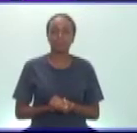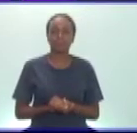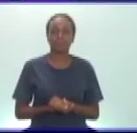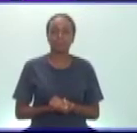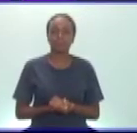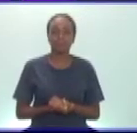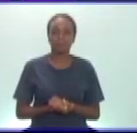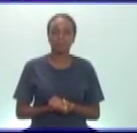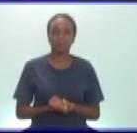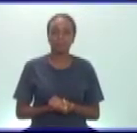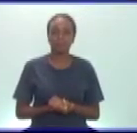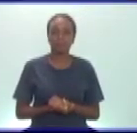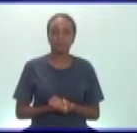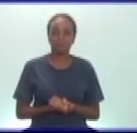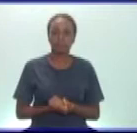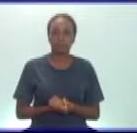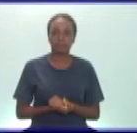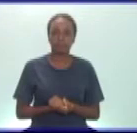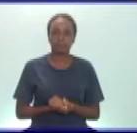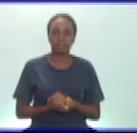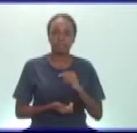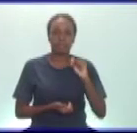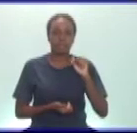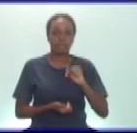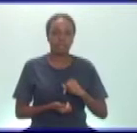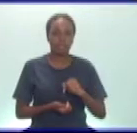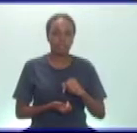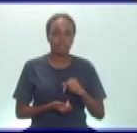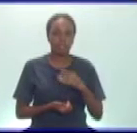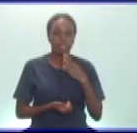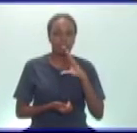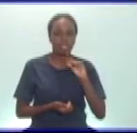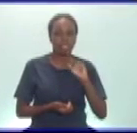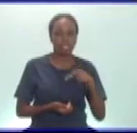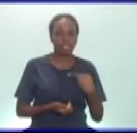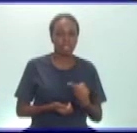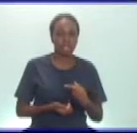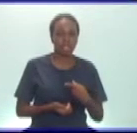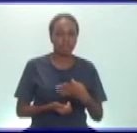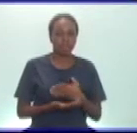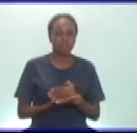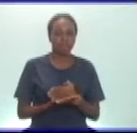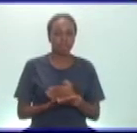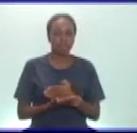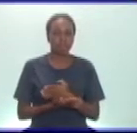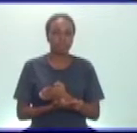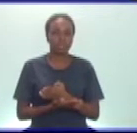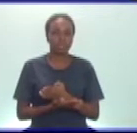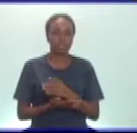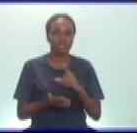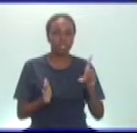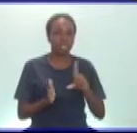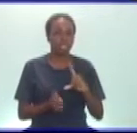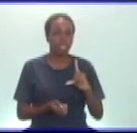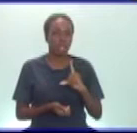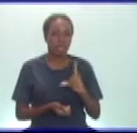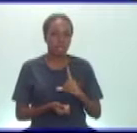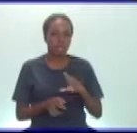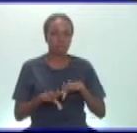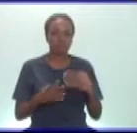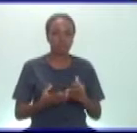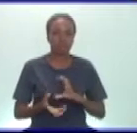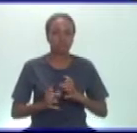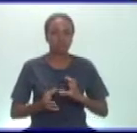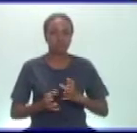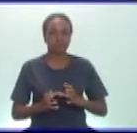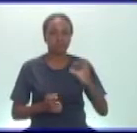Era una expresión que hacía referencia a el recorrido literario, es decir, la forma en que la